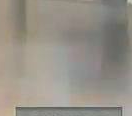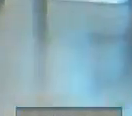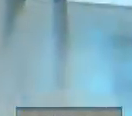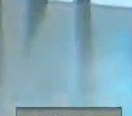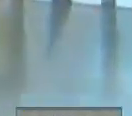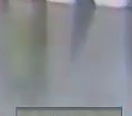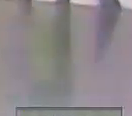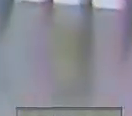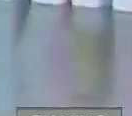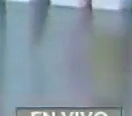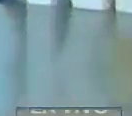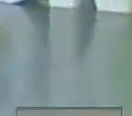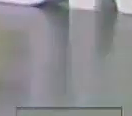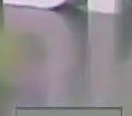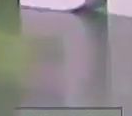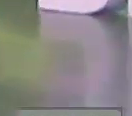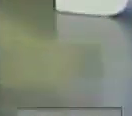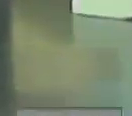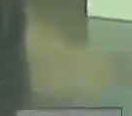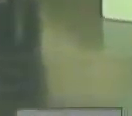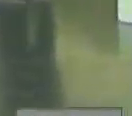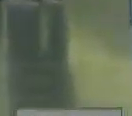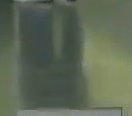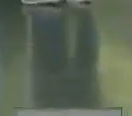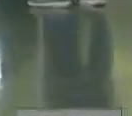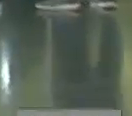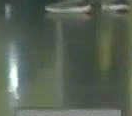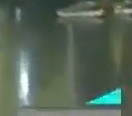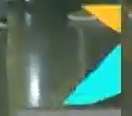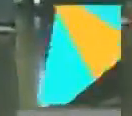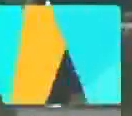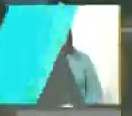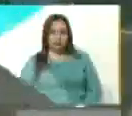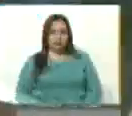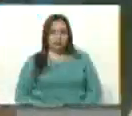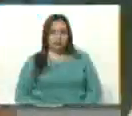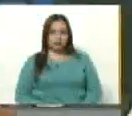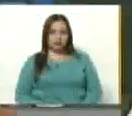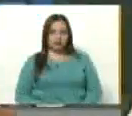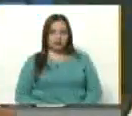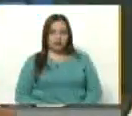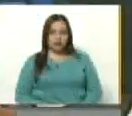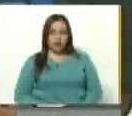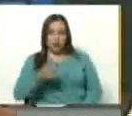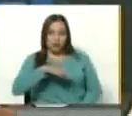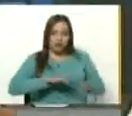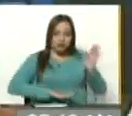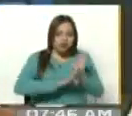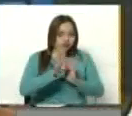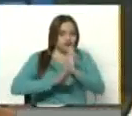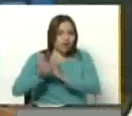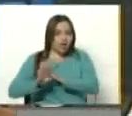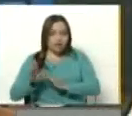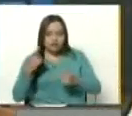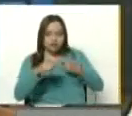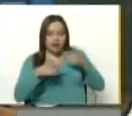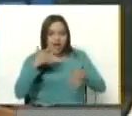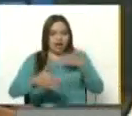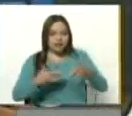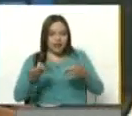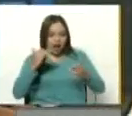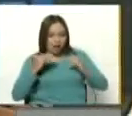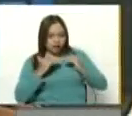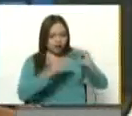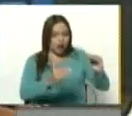Amigos, de vuelta con ustedes. Continuamos acá en el Teatro Teresa Carreño en Caracas. Hoy se van a desarrollar diferentes actividades acá. Además, se van a llevar en paralelo. Hoy es